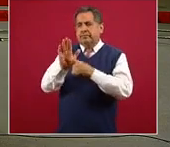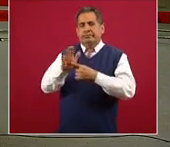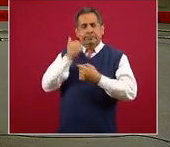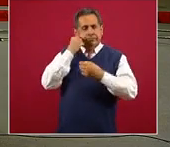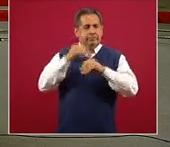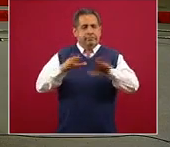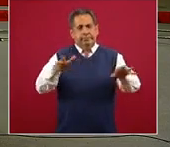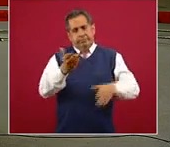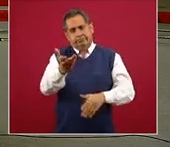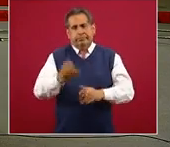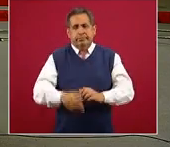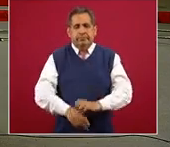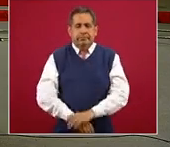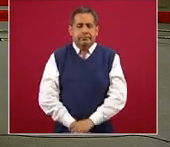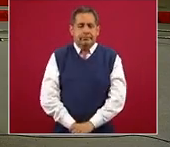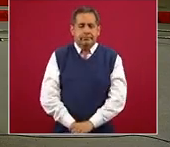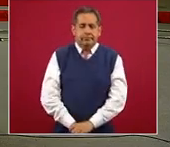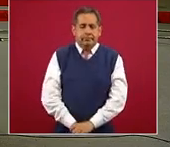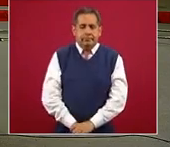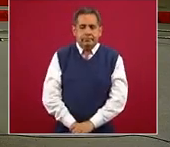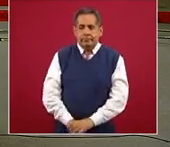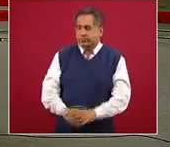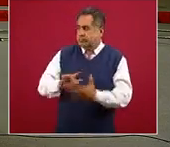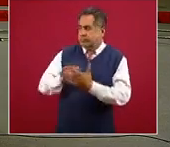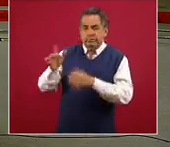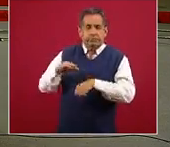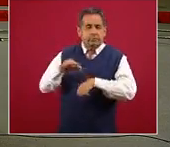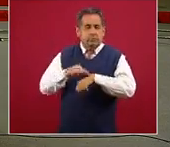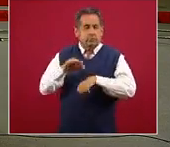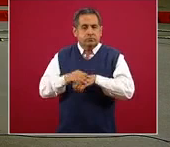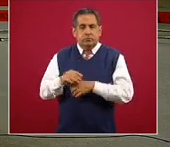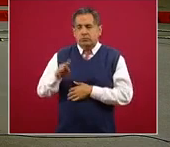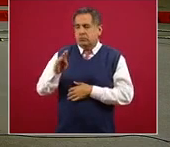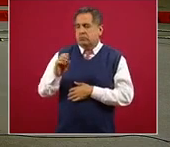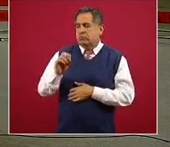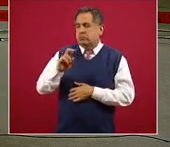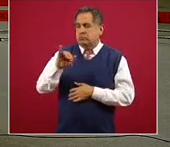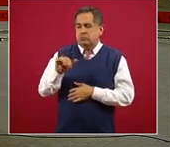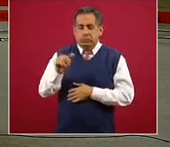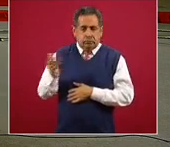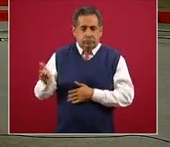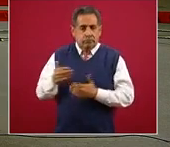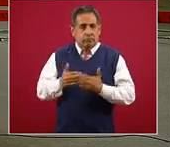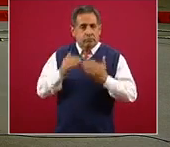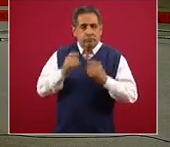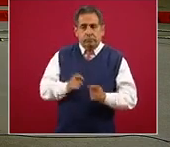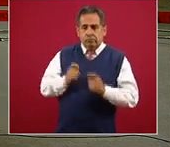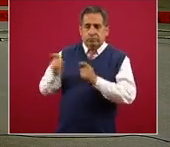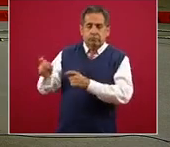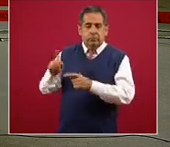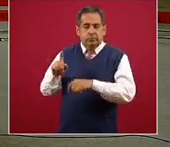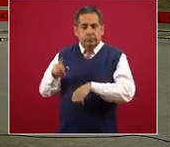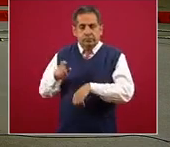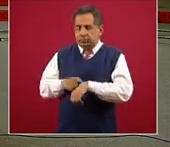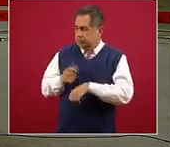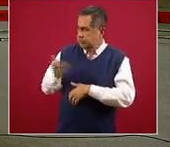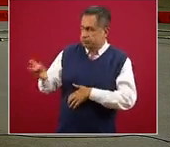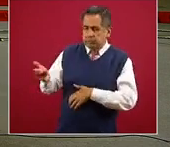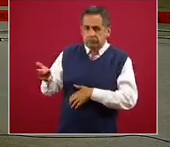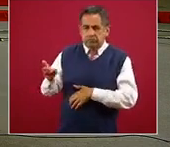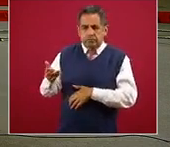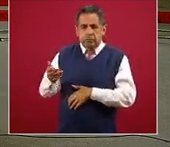compartir. Muchas gracias, doctor Borja. Entonces ahora daríamos el tiempo